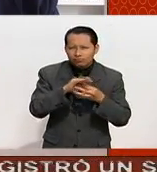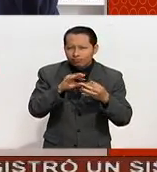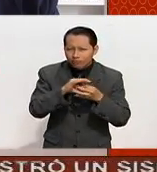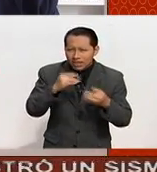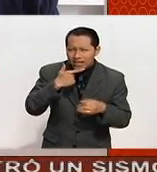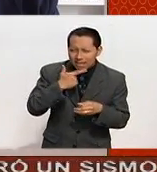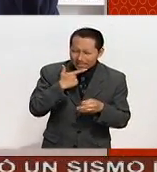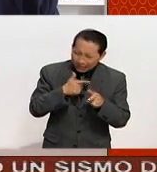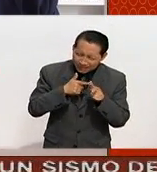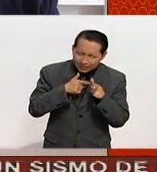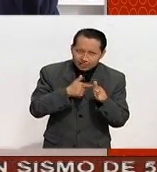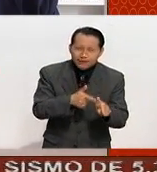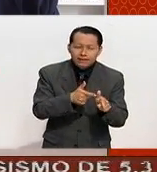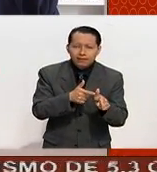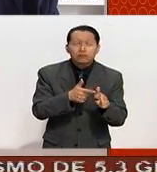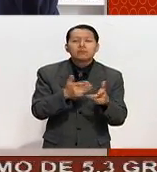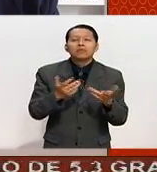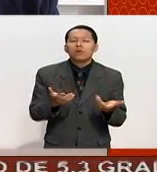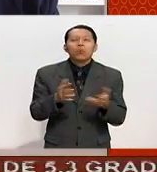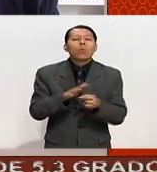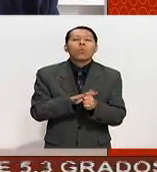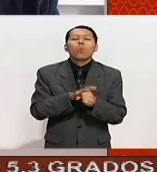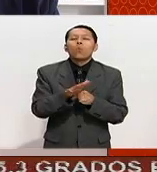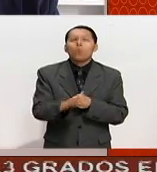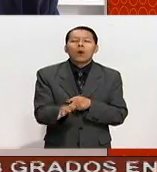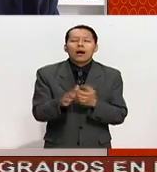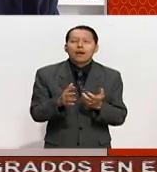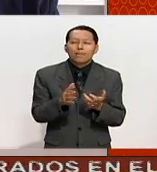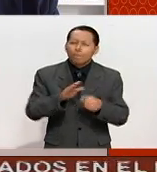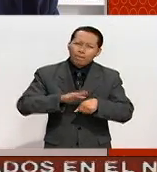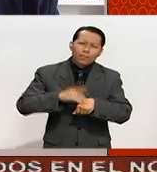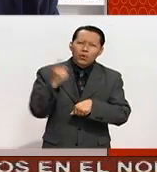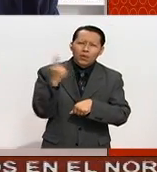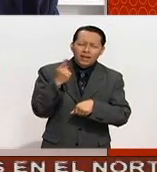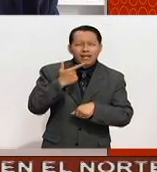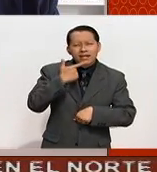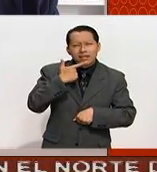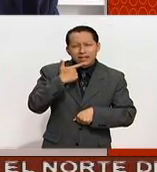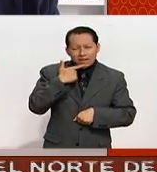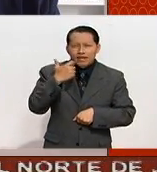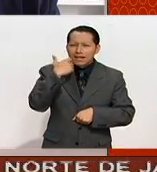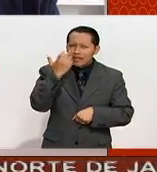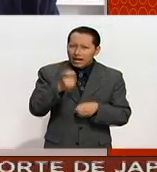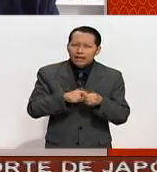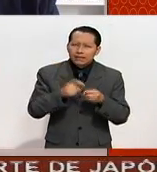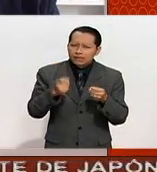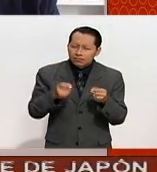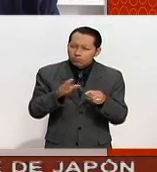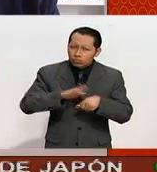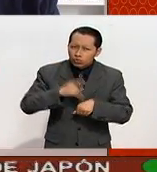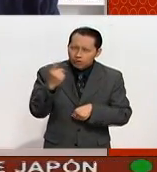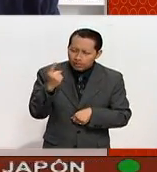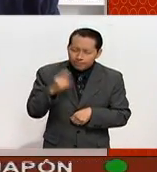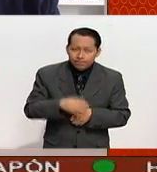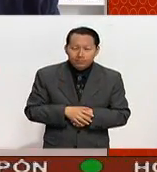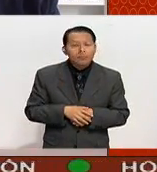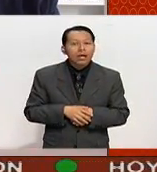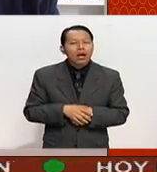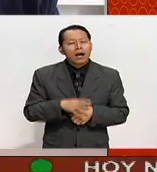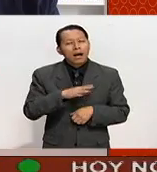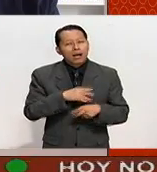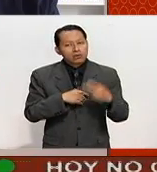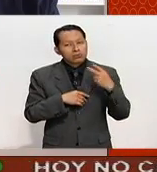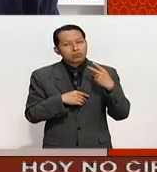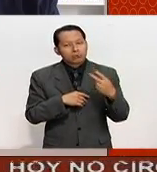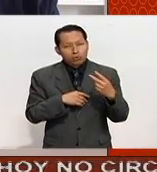Bretaña. ¿Cuáles son los argumentos opuestos? ¿Por qué se quieren salir de la Gran Bretaña? Bueno, hay dos argumentos principales.